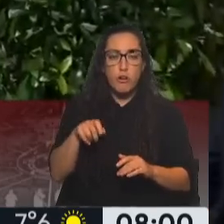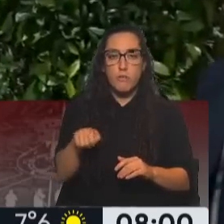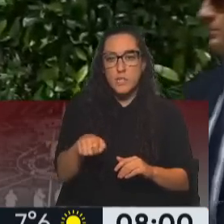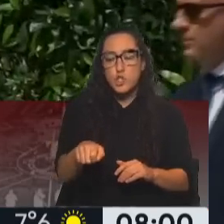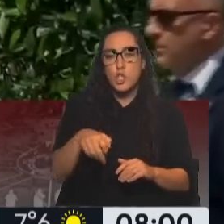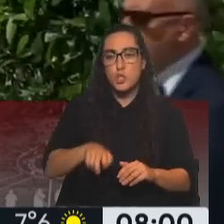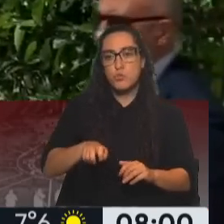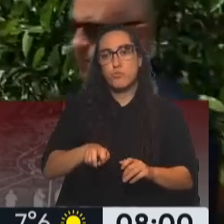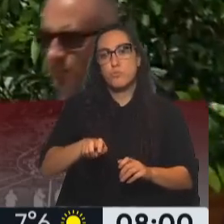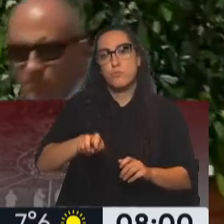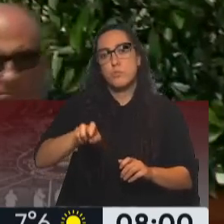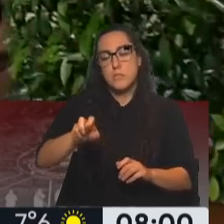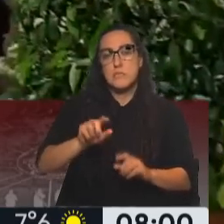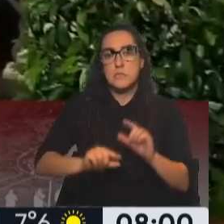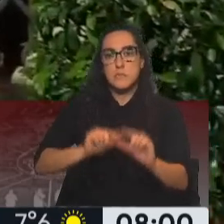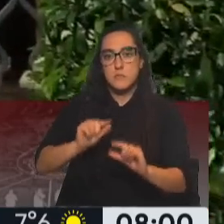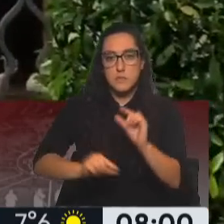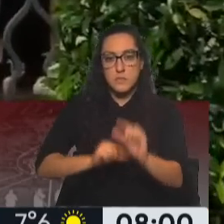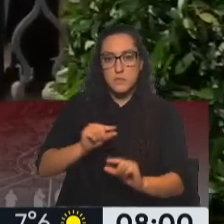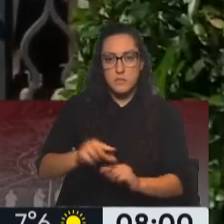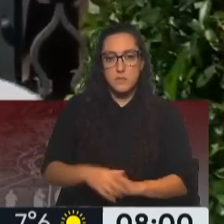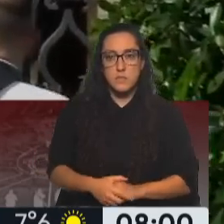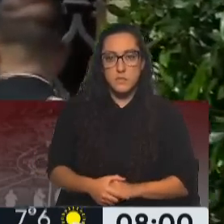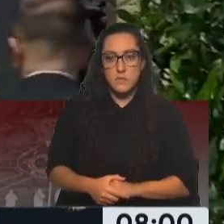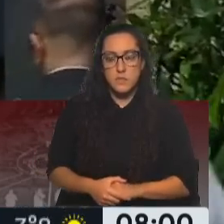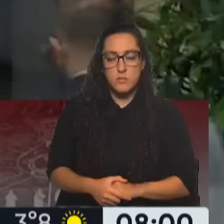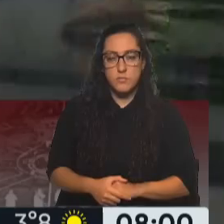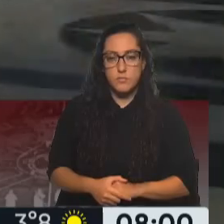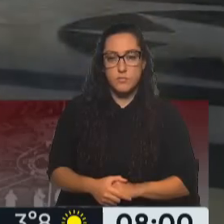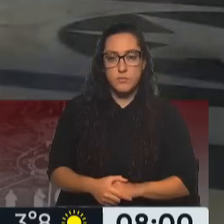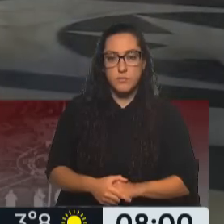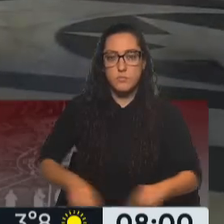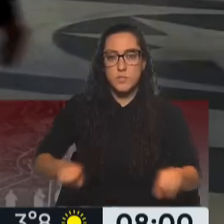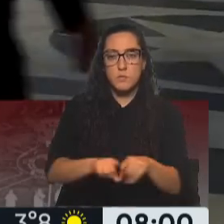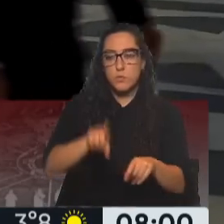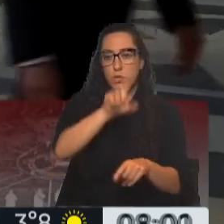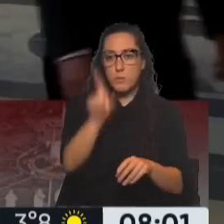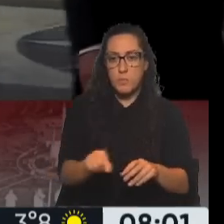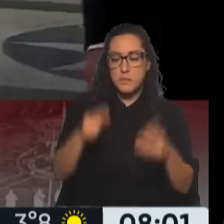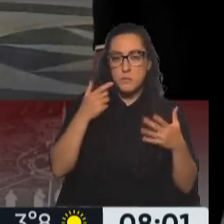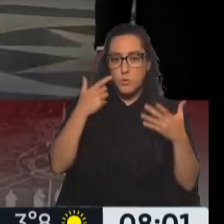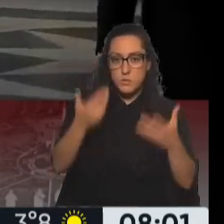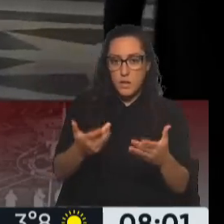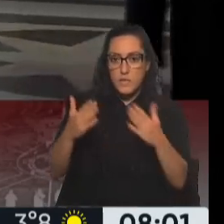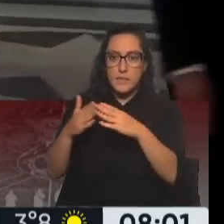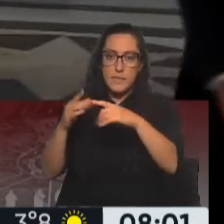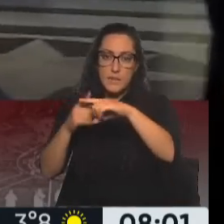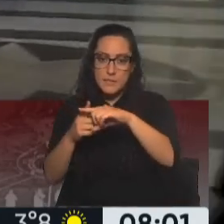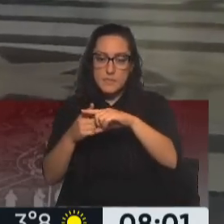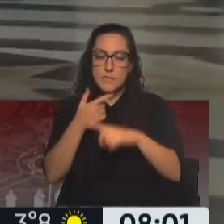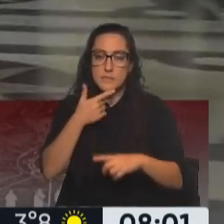bastones. Y finalmente el féretro, que de esta manera, como estamos compartiendo con todo el país, está ingresando a Santa María la